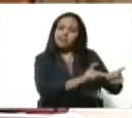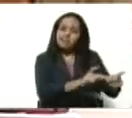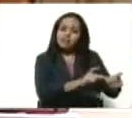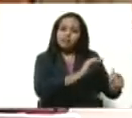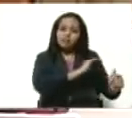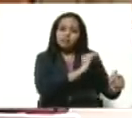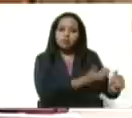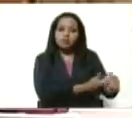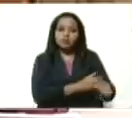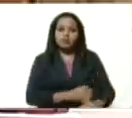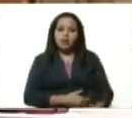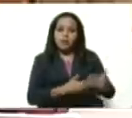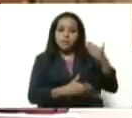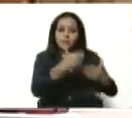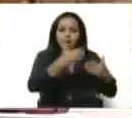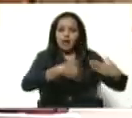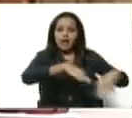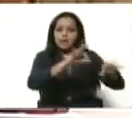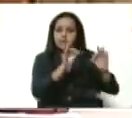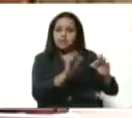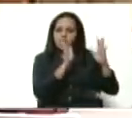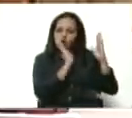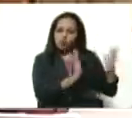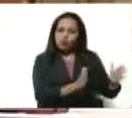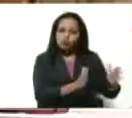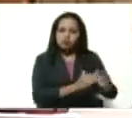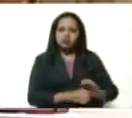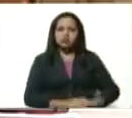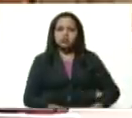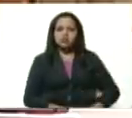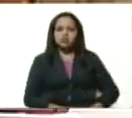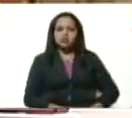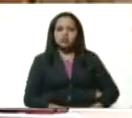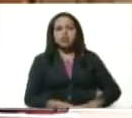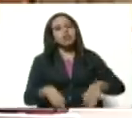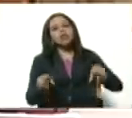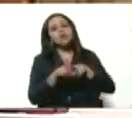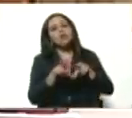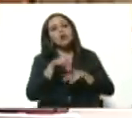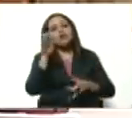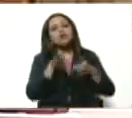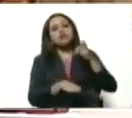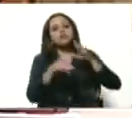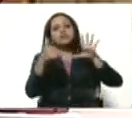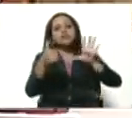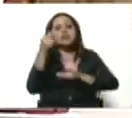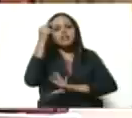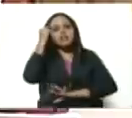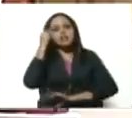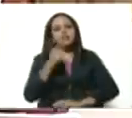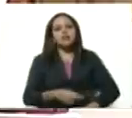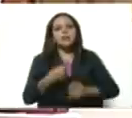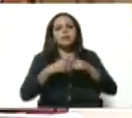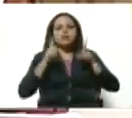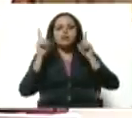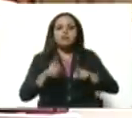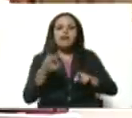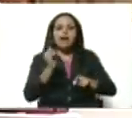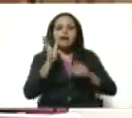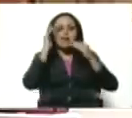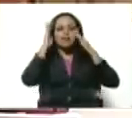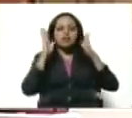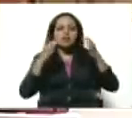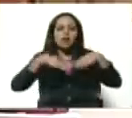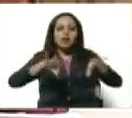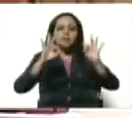con barreras especiales de contención como se ha vivido estos últimos seis días pero además va a tener atención